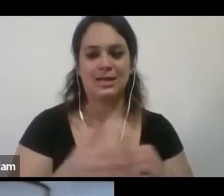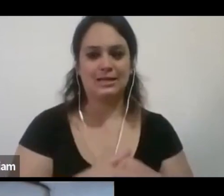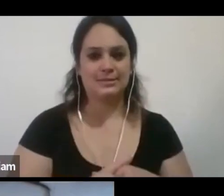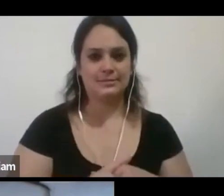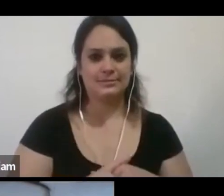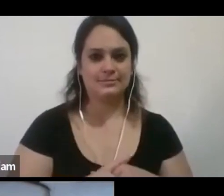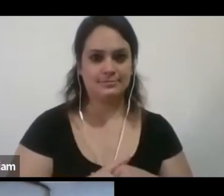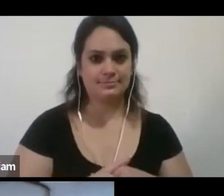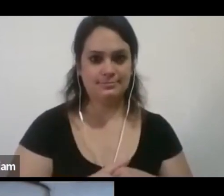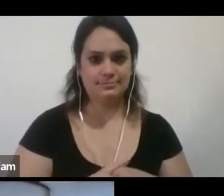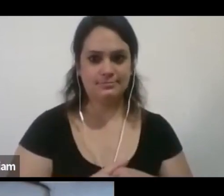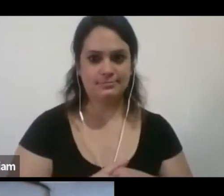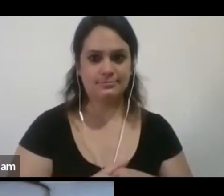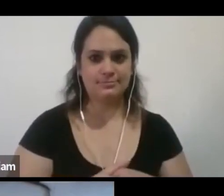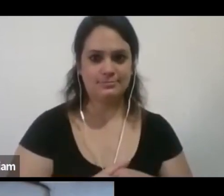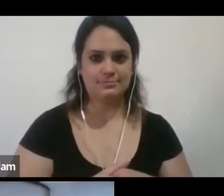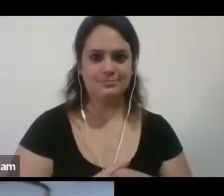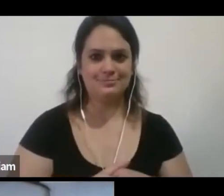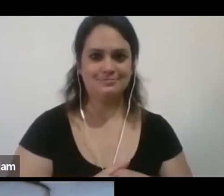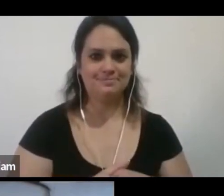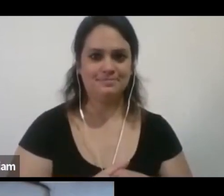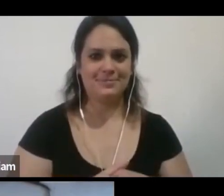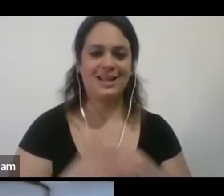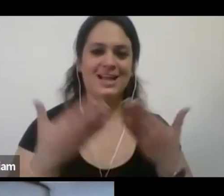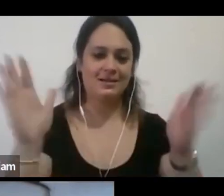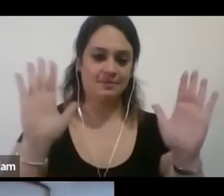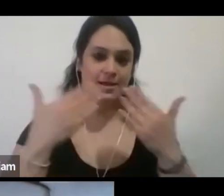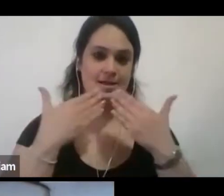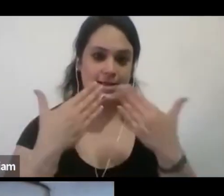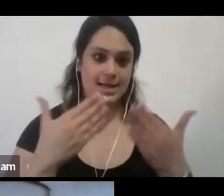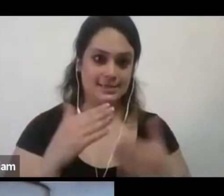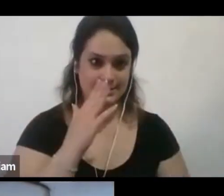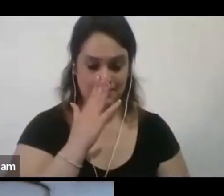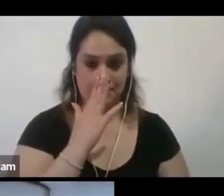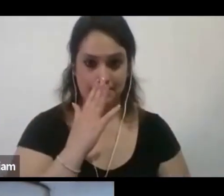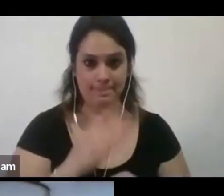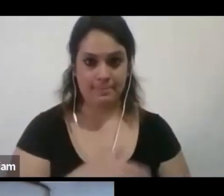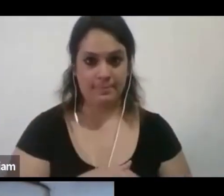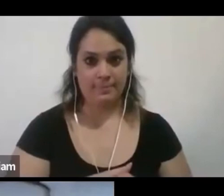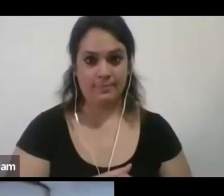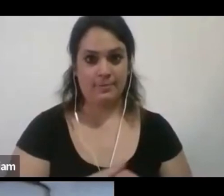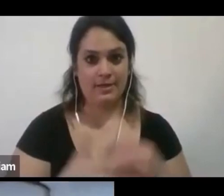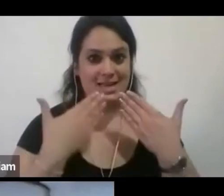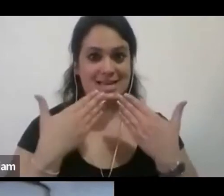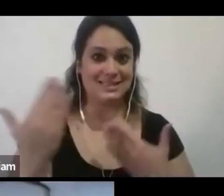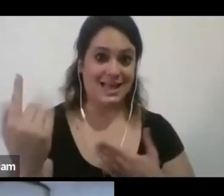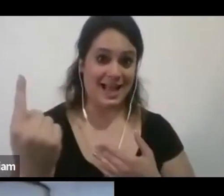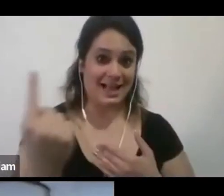Gracias, Valeria. Muchas gracias. Gracias, Vale, por la participación.